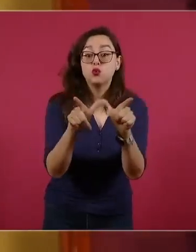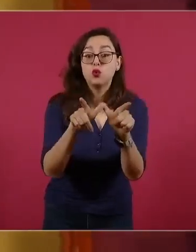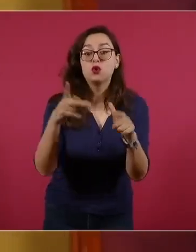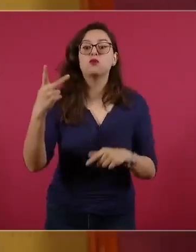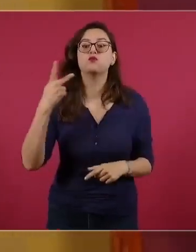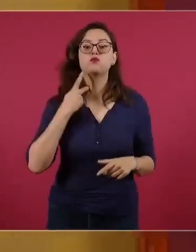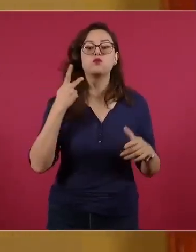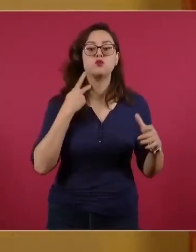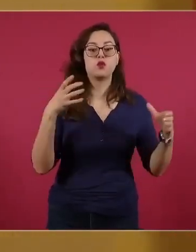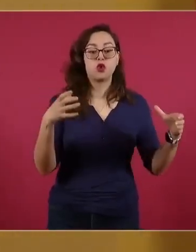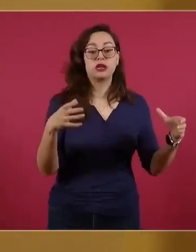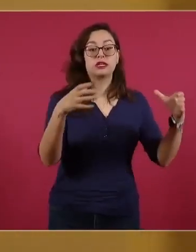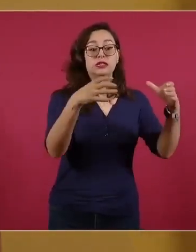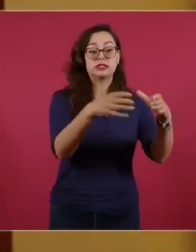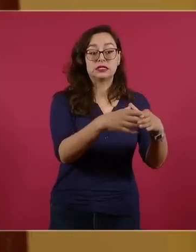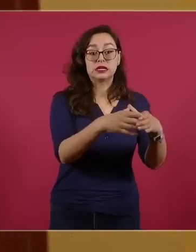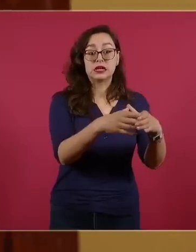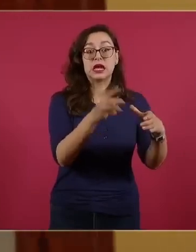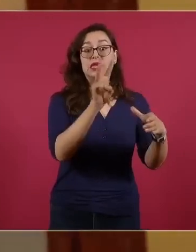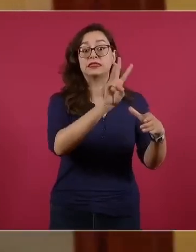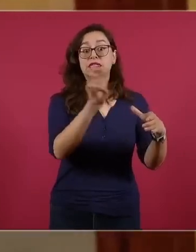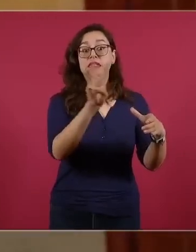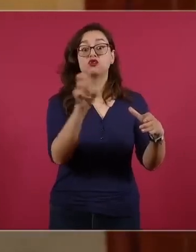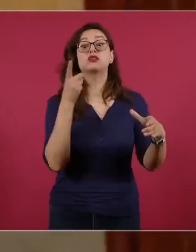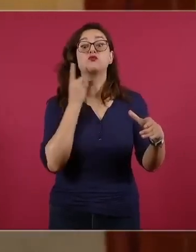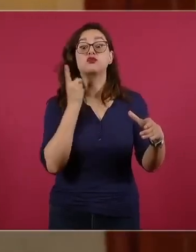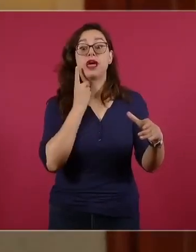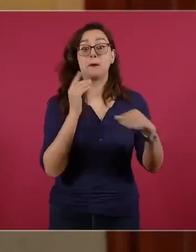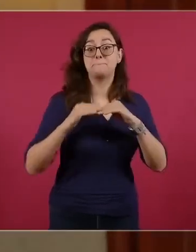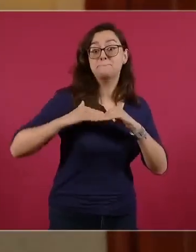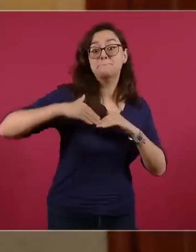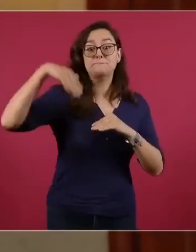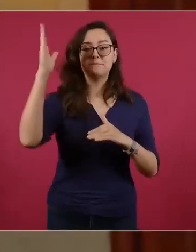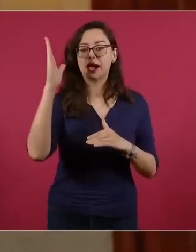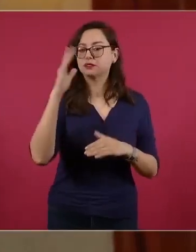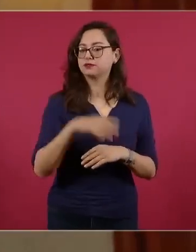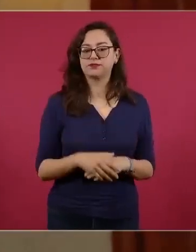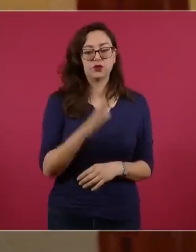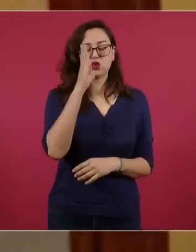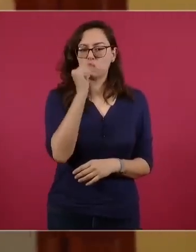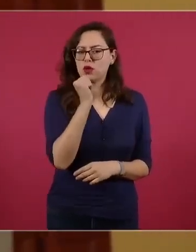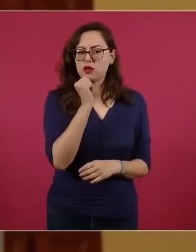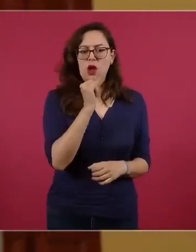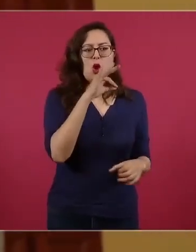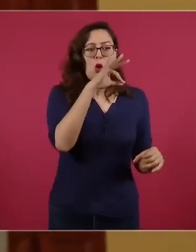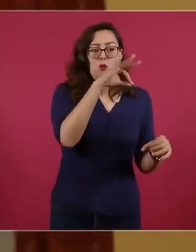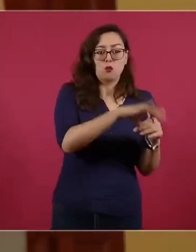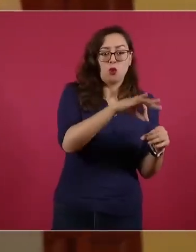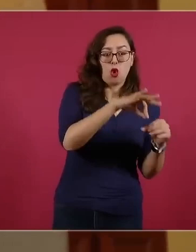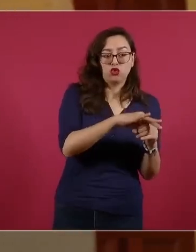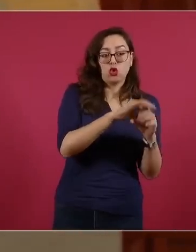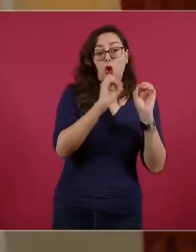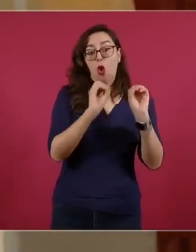podrá contar con más de 300 diputados, ya sea por la vía de mayoría